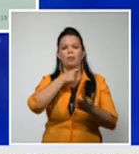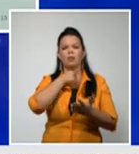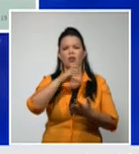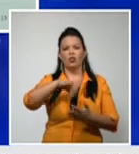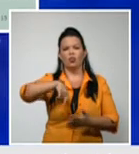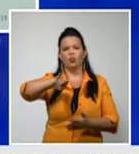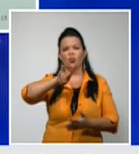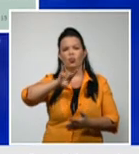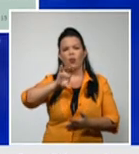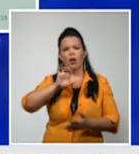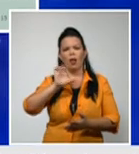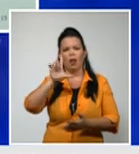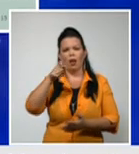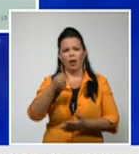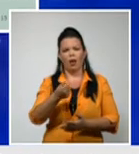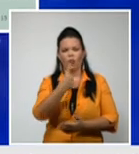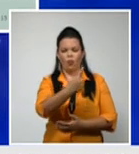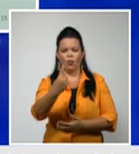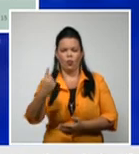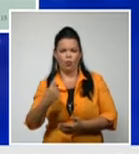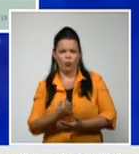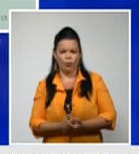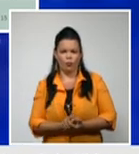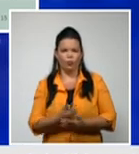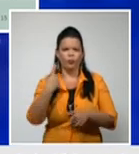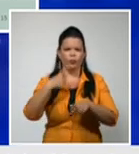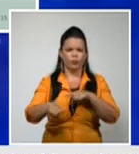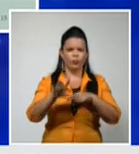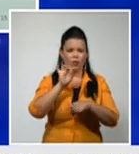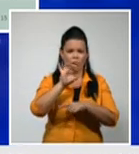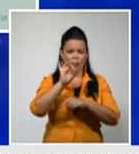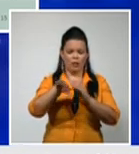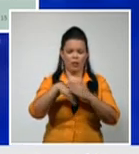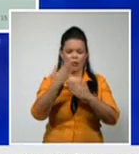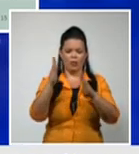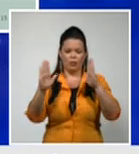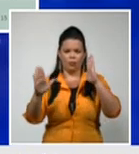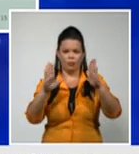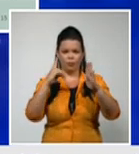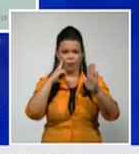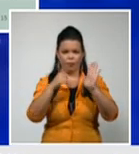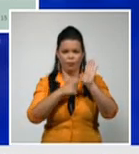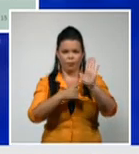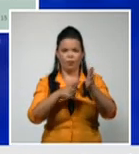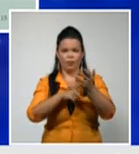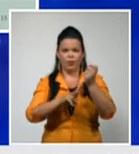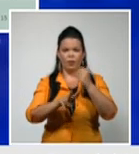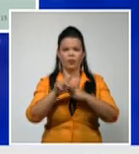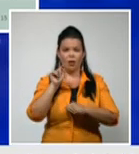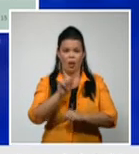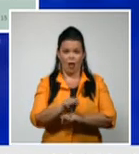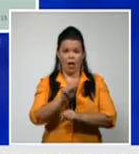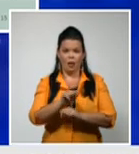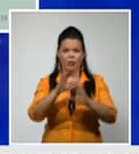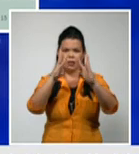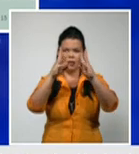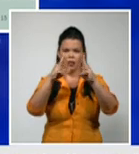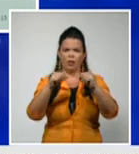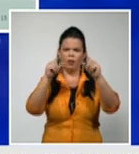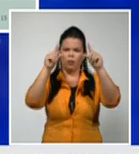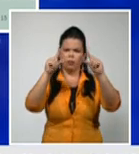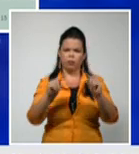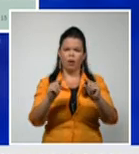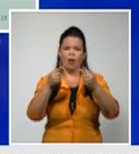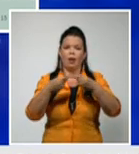el comportamiento en los últimos 15 días, se ve que esta provincia con un número bajo de casos, pero de todas